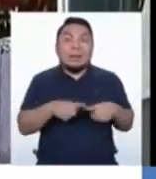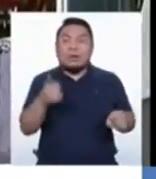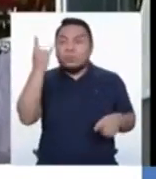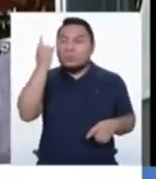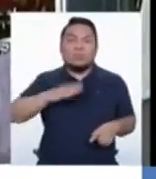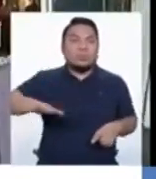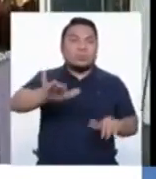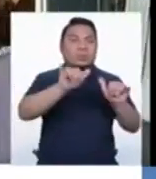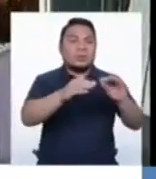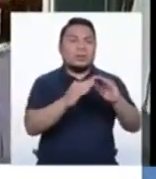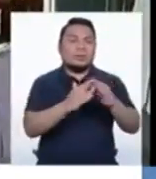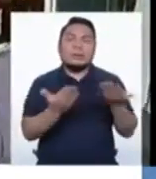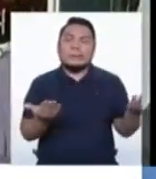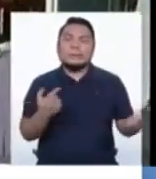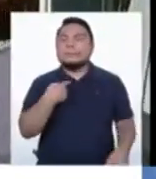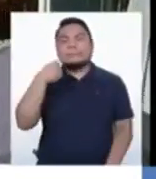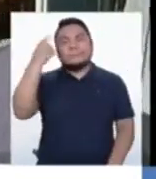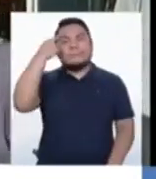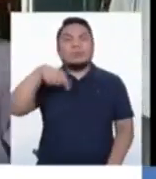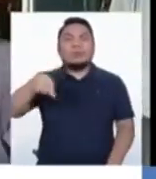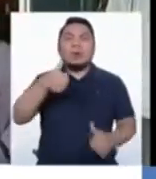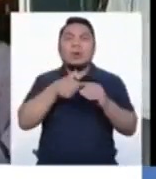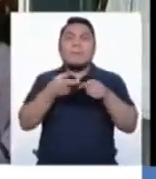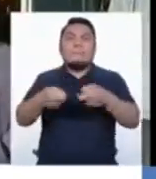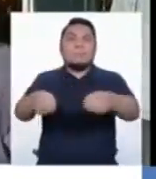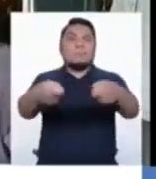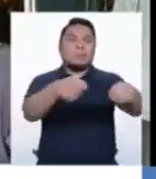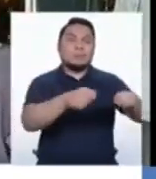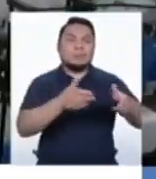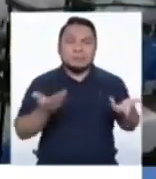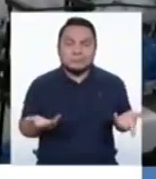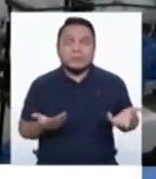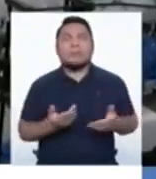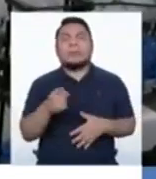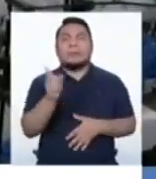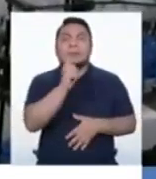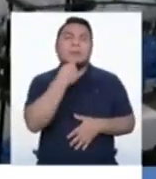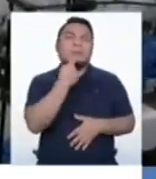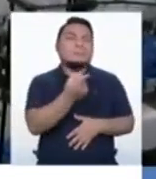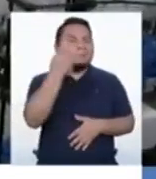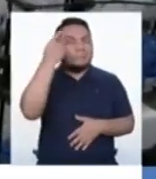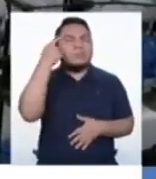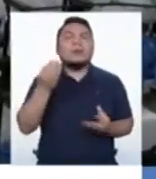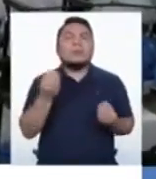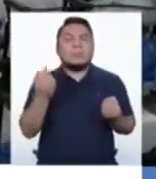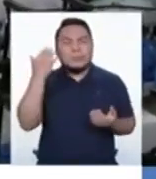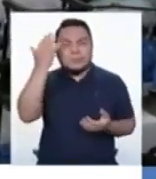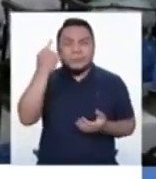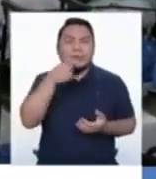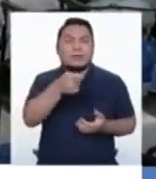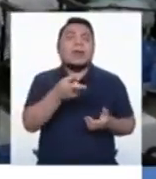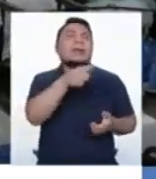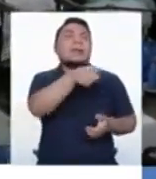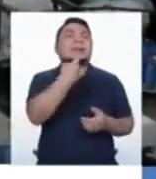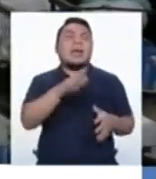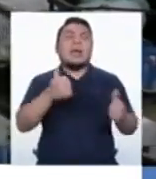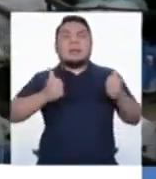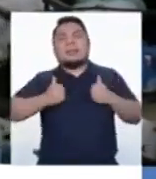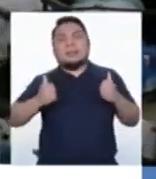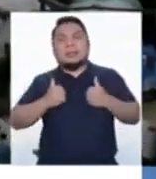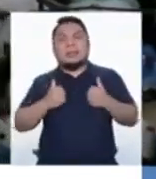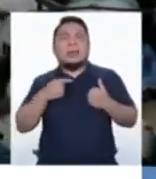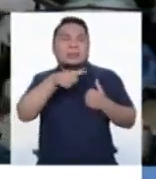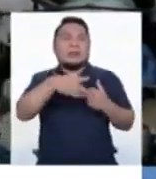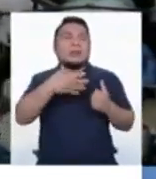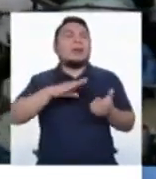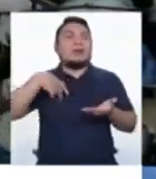o que tengan que estar en el centro de trabajo, no pueden hacer trabajo remoto y tampoco se les puede conceder licencia con goce de haber, porque no